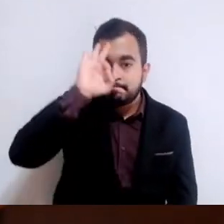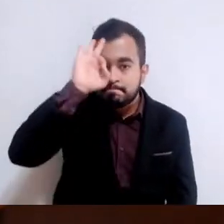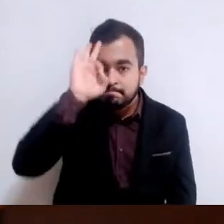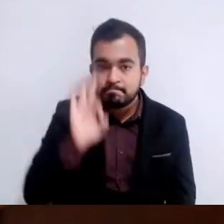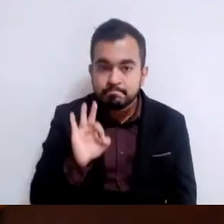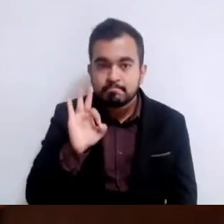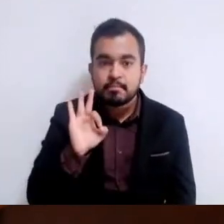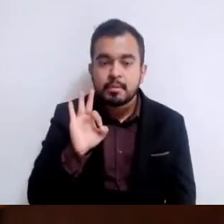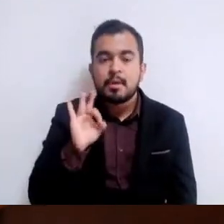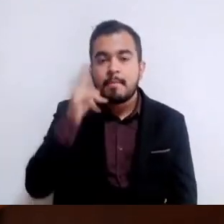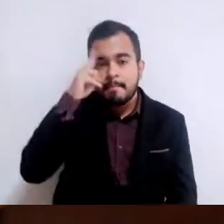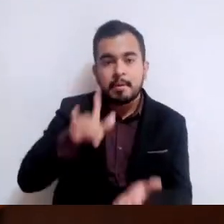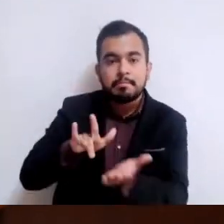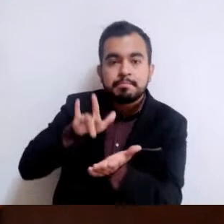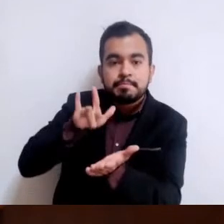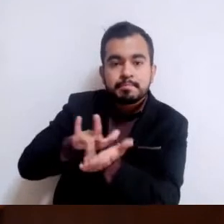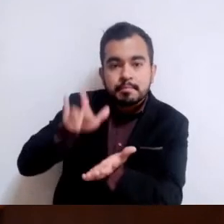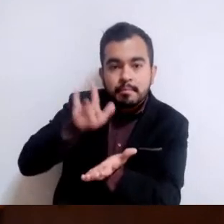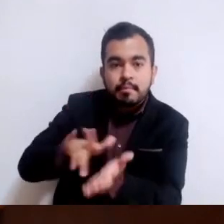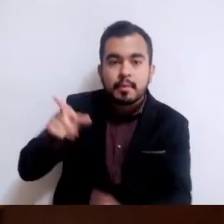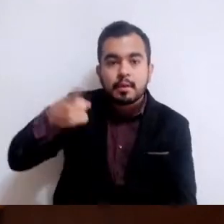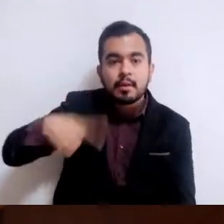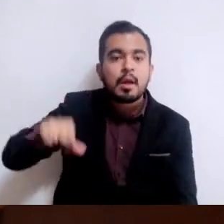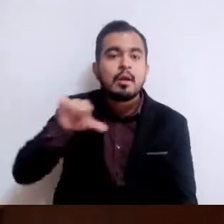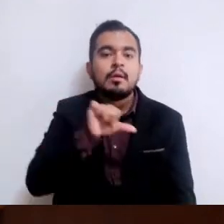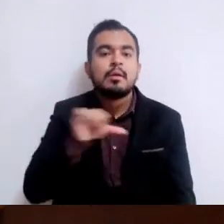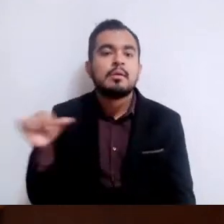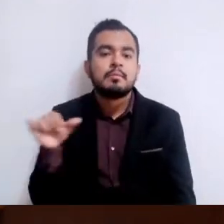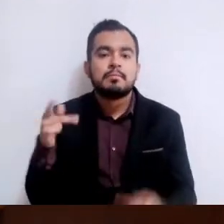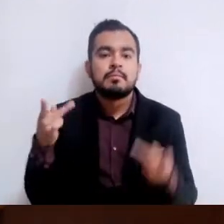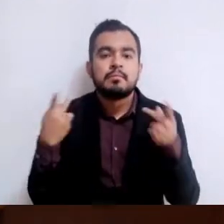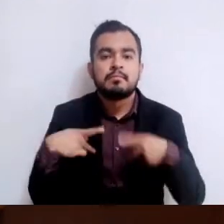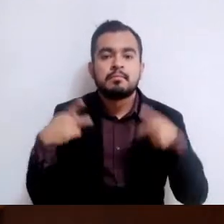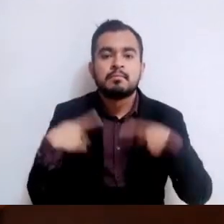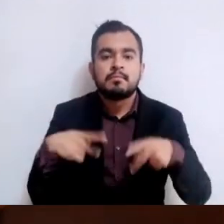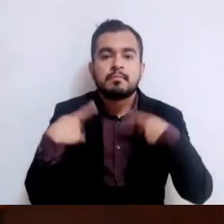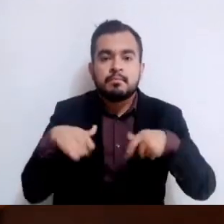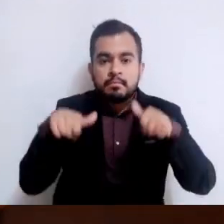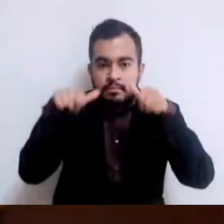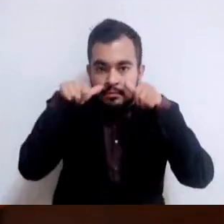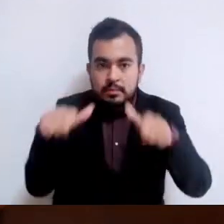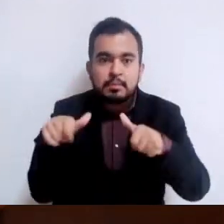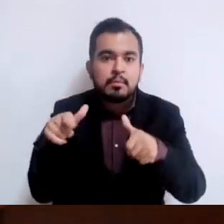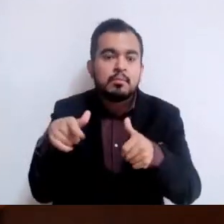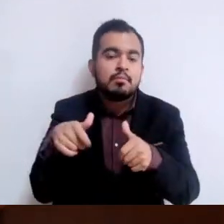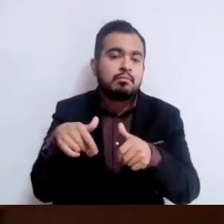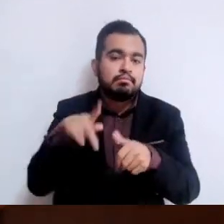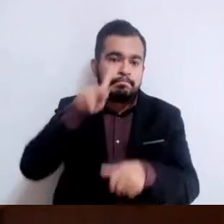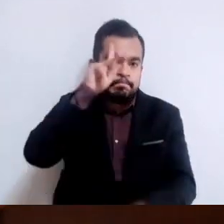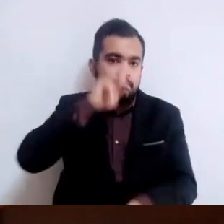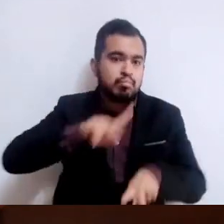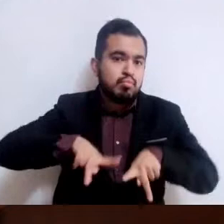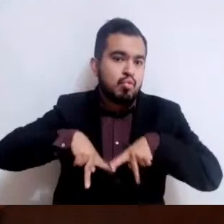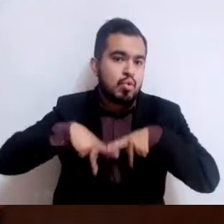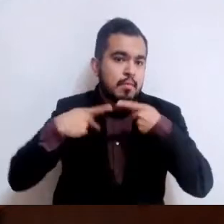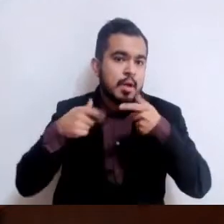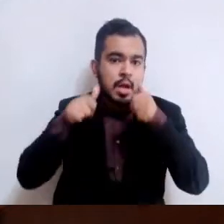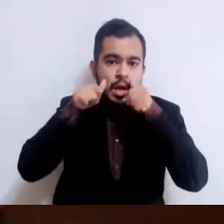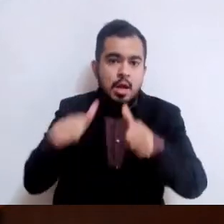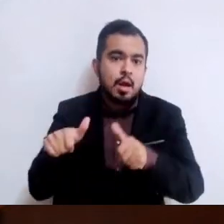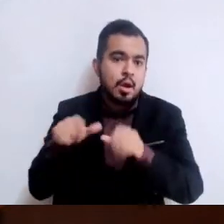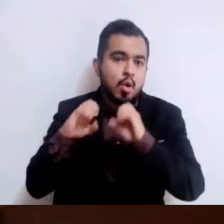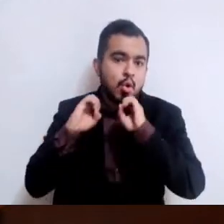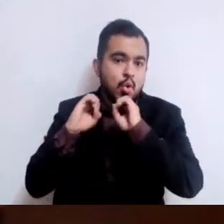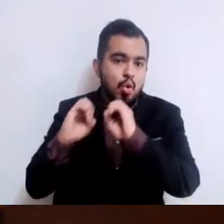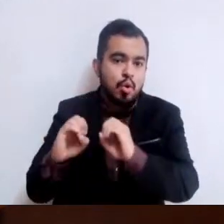con descuentos a la población que habite en zonas de atención prioritaria, es decir, de alta marginación y vulnerabilidad, colindantes a las plazas